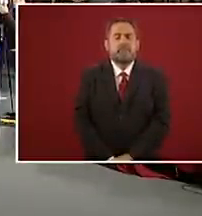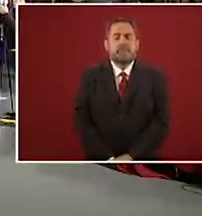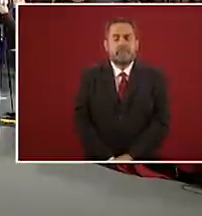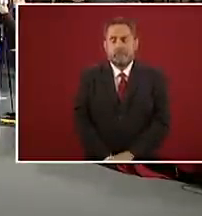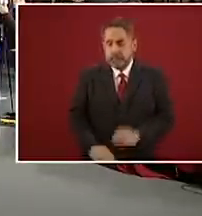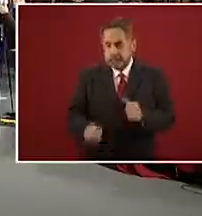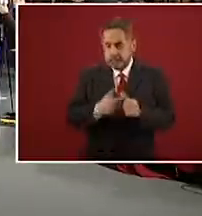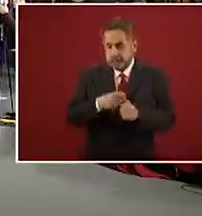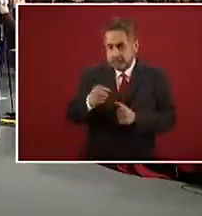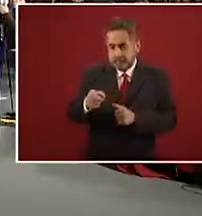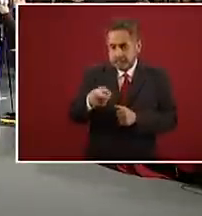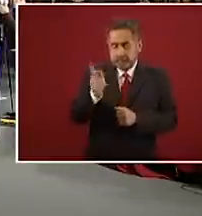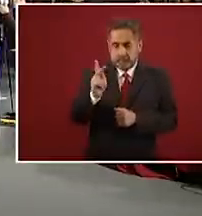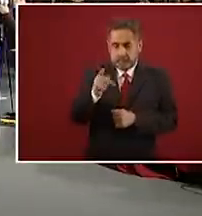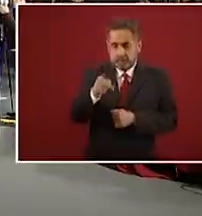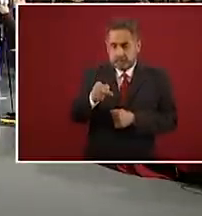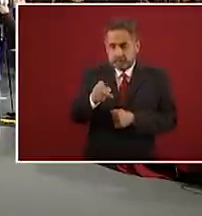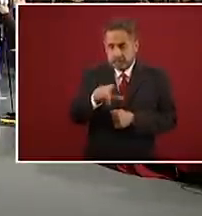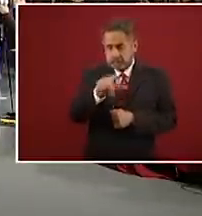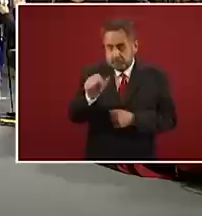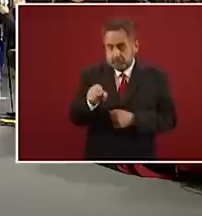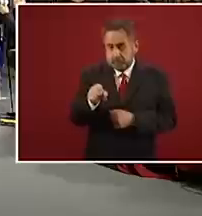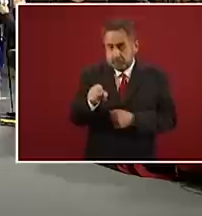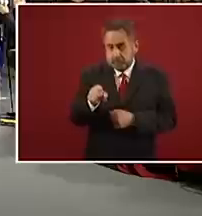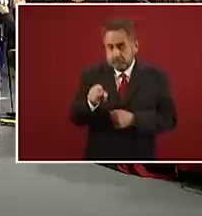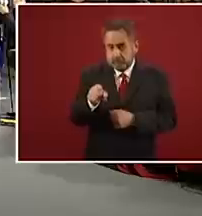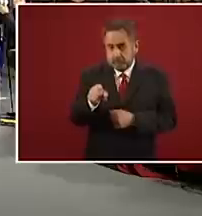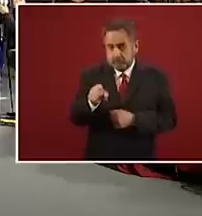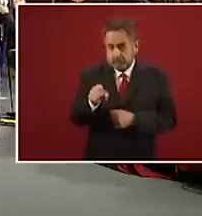Empiezas tú, pero luego